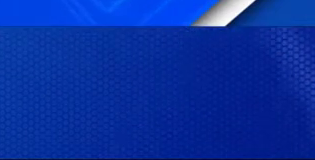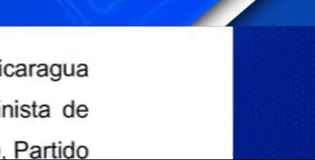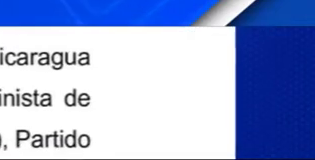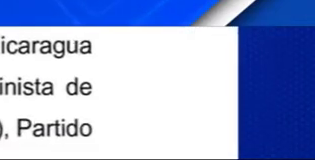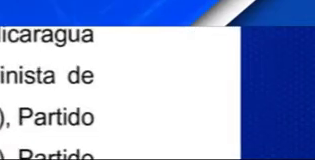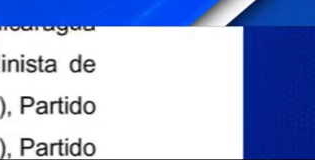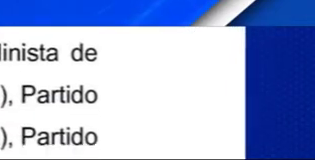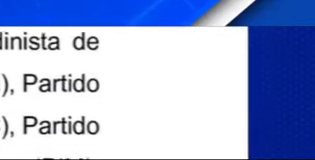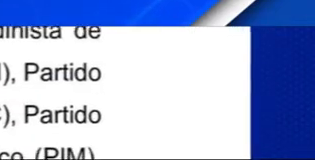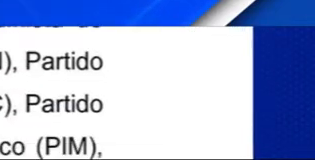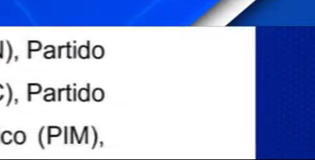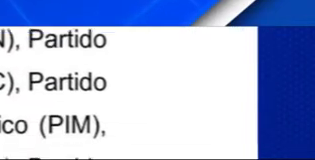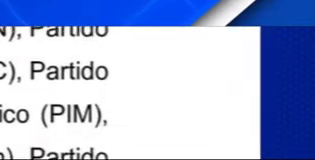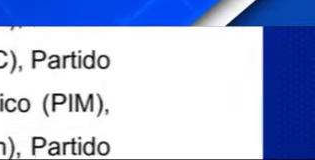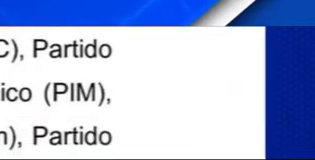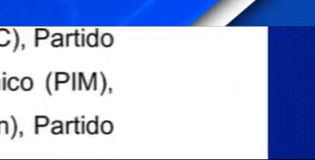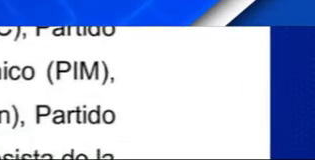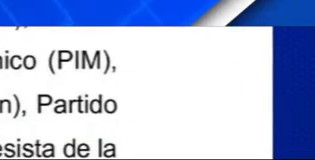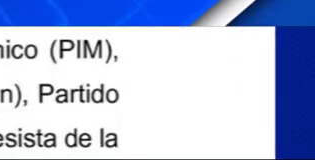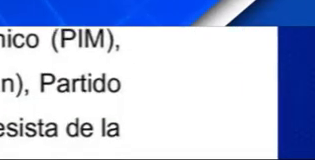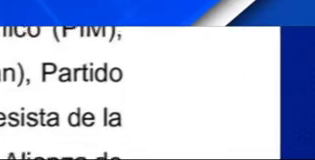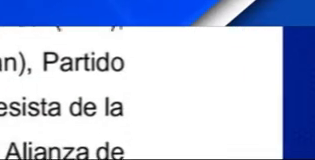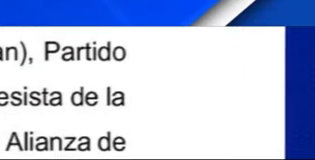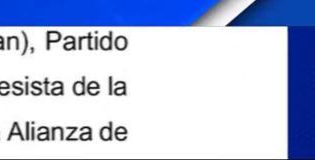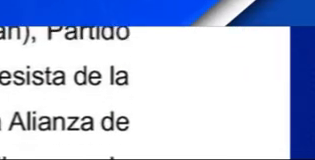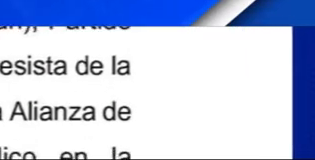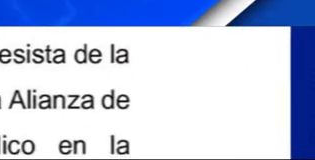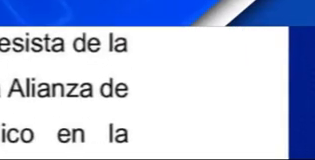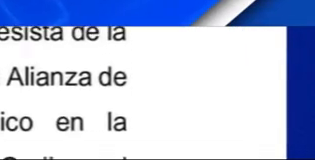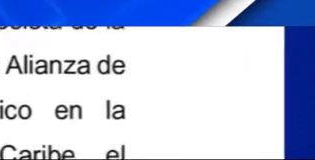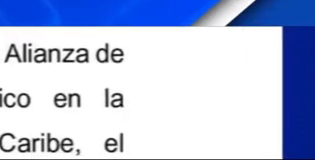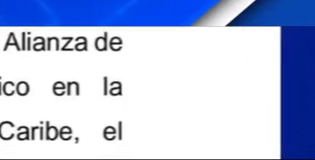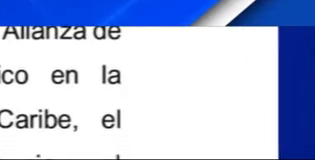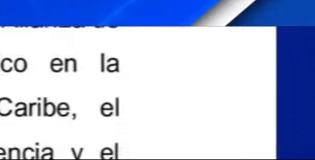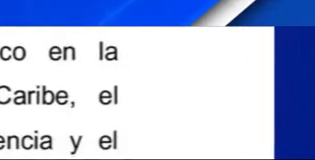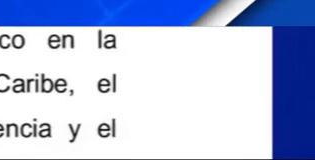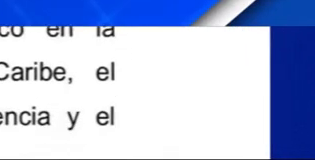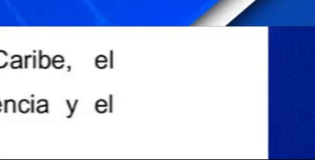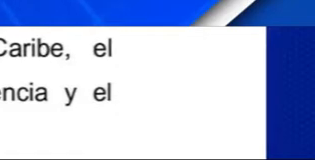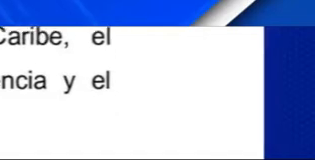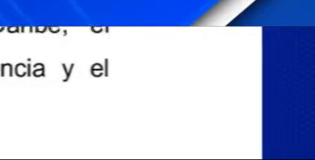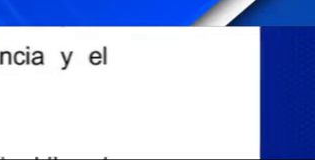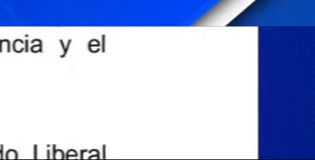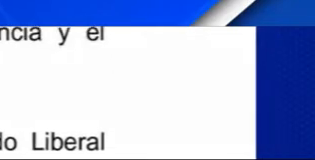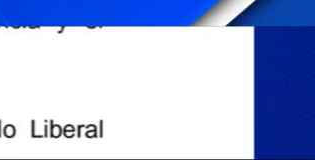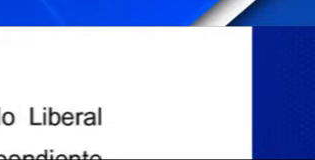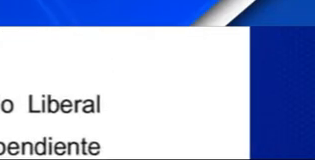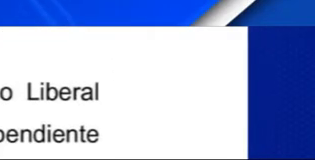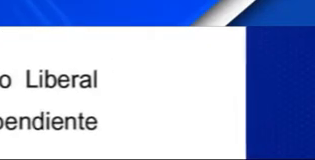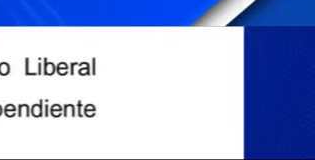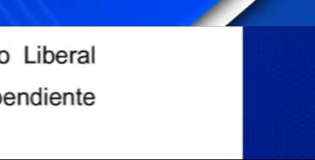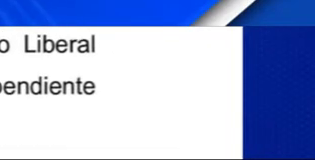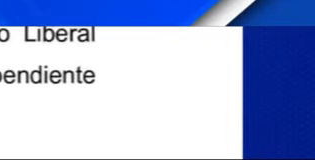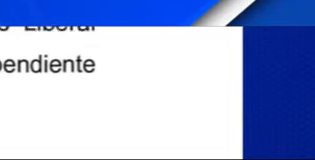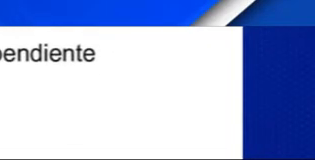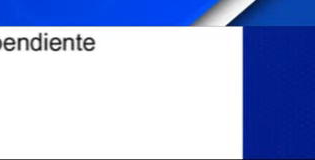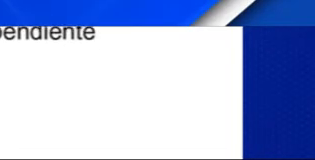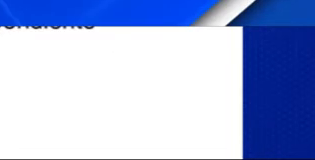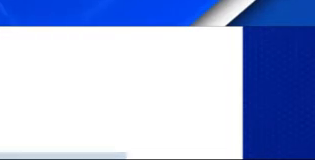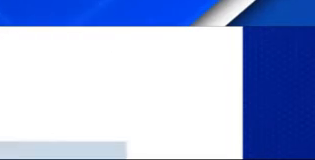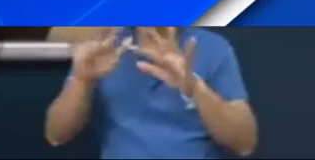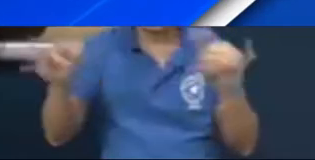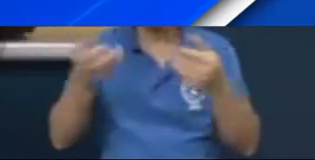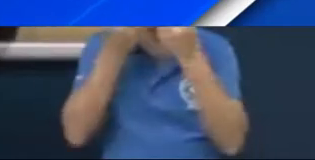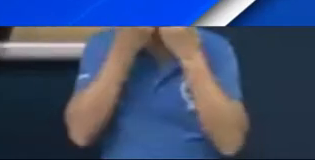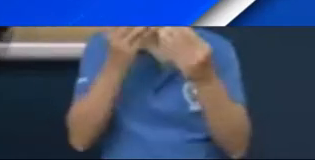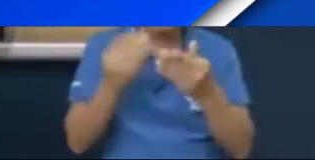se da tras la solicitud de registro por parte de los partidos y organizaciones políticas realizadas el pasado 19 de